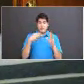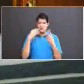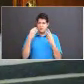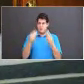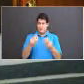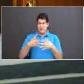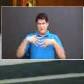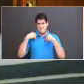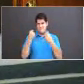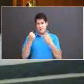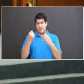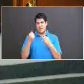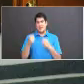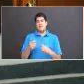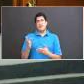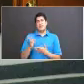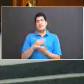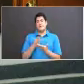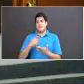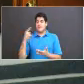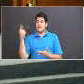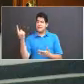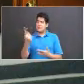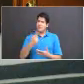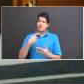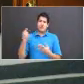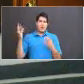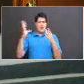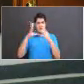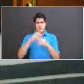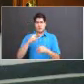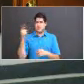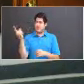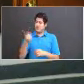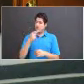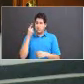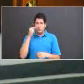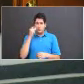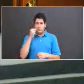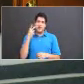parece más crudo. La violaron, dice, todo el pueblo, toda la noche.